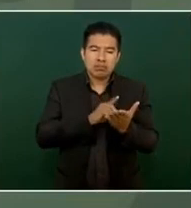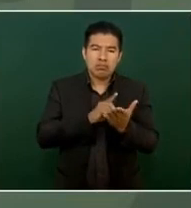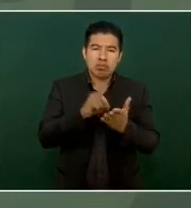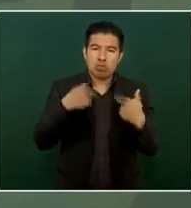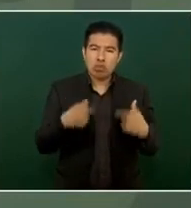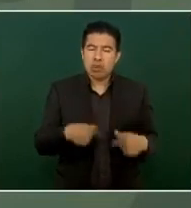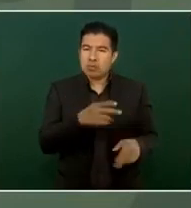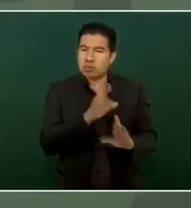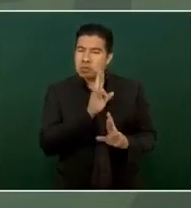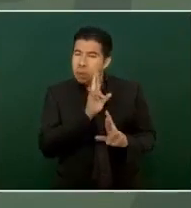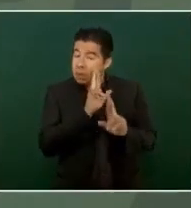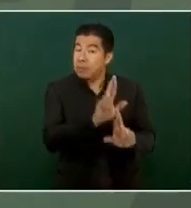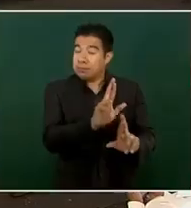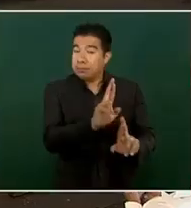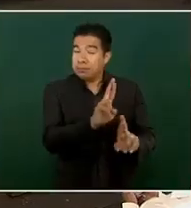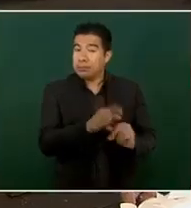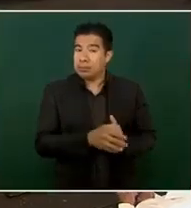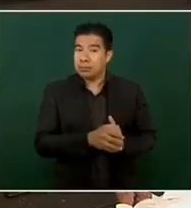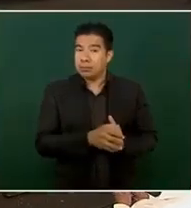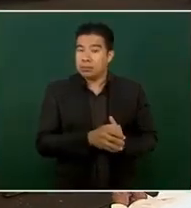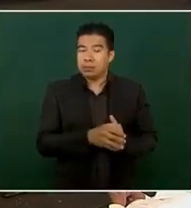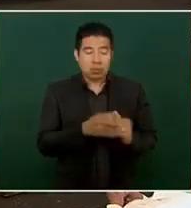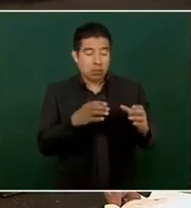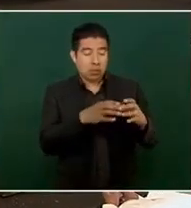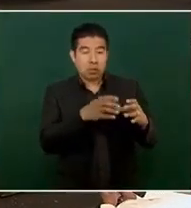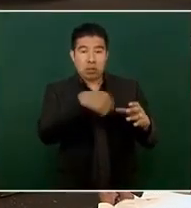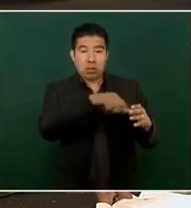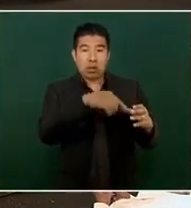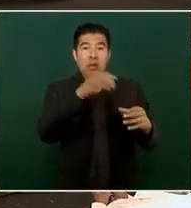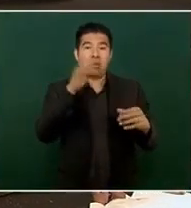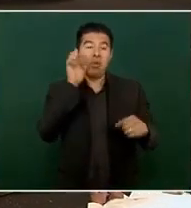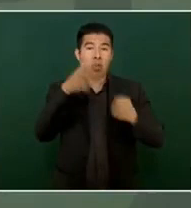Entonces, estos señores legisladores europeos,